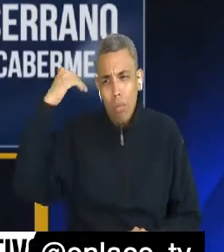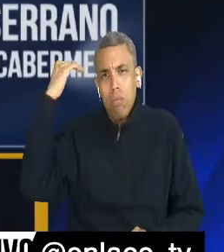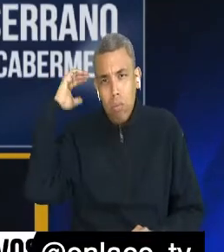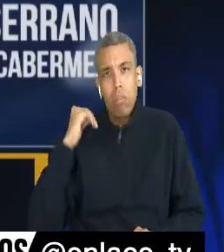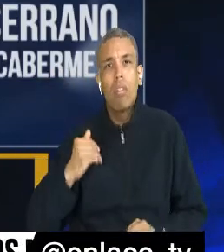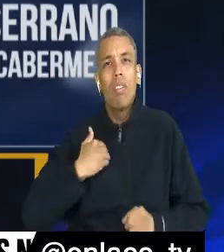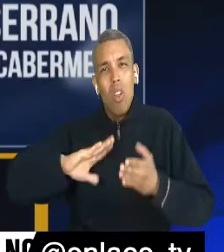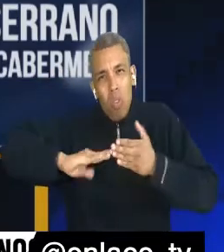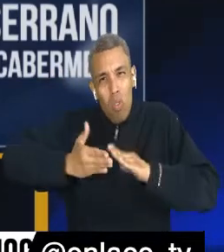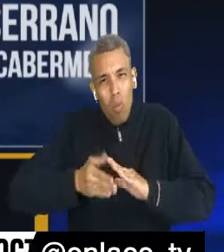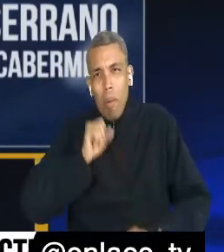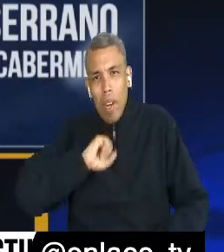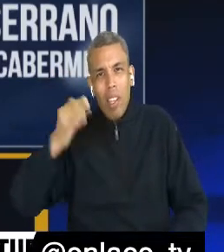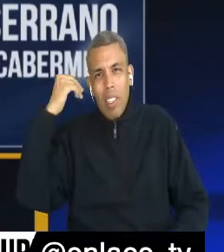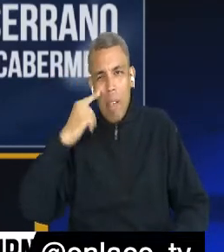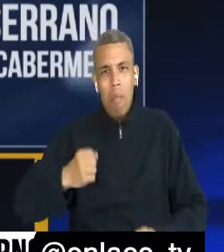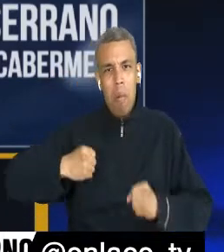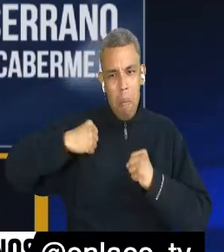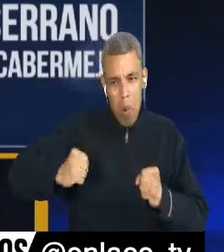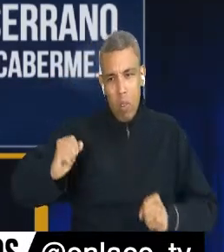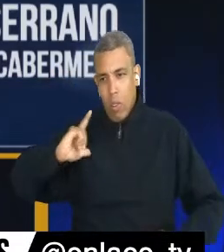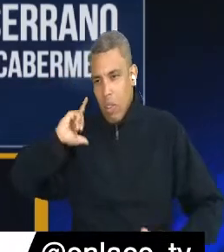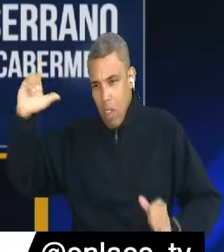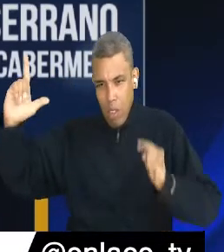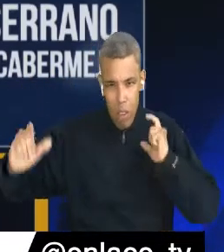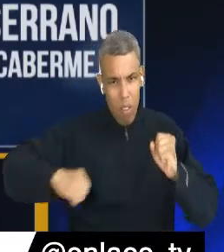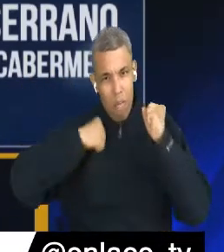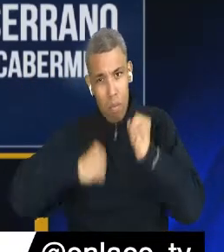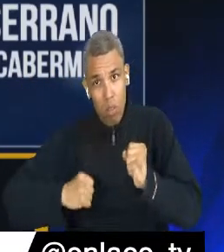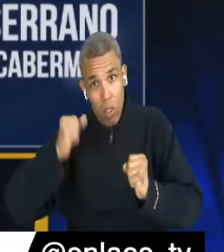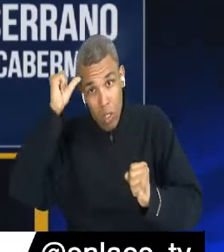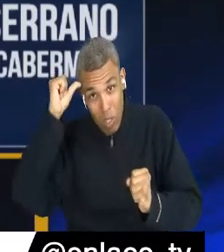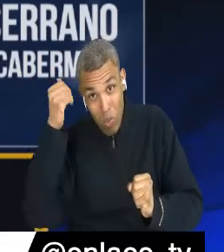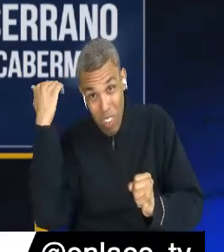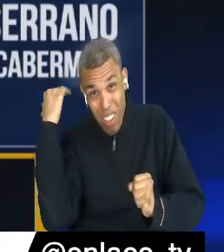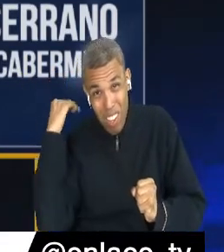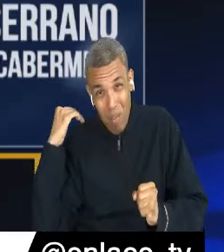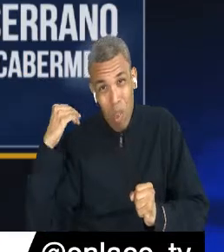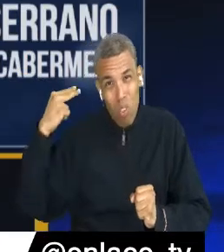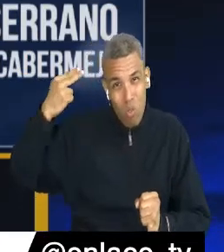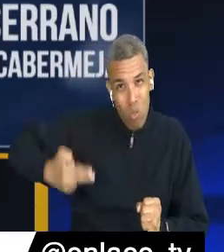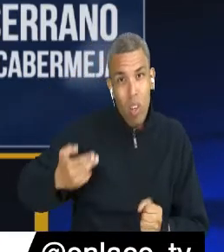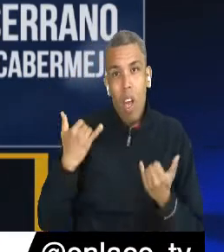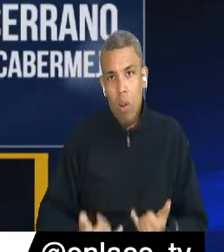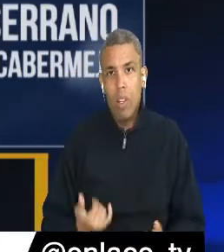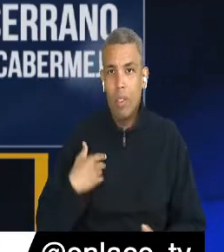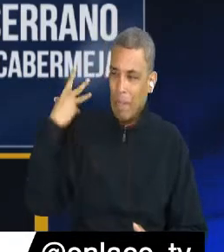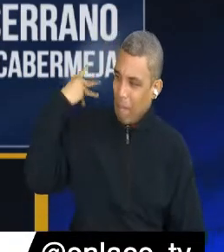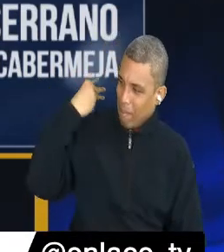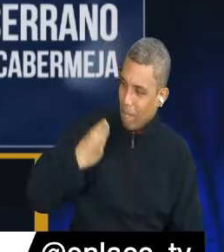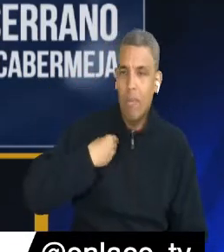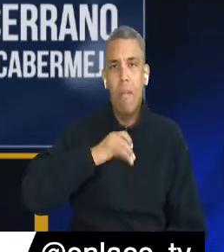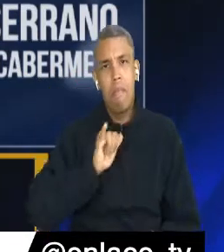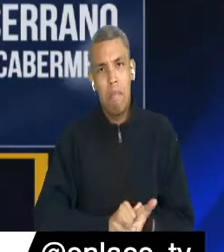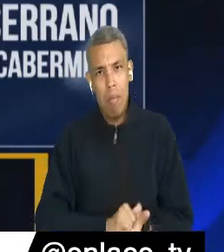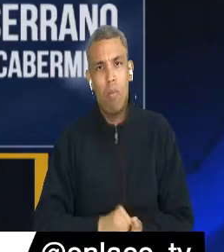fuerza que nos caracterizó. Y aquí no queda sino la movilización, aquí no queda sino la